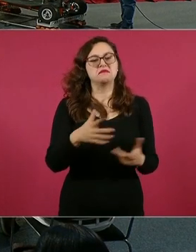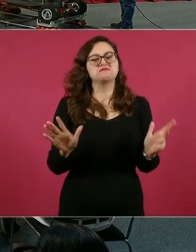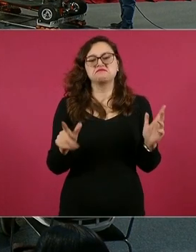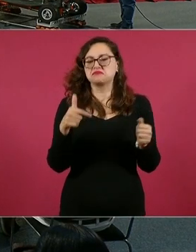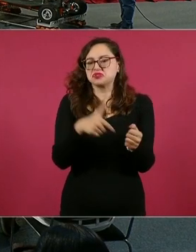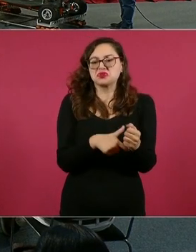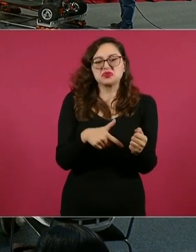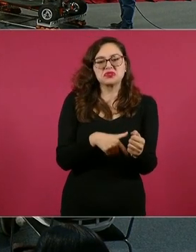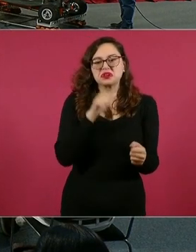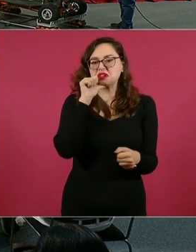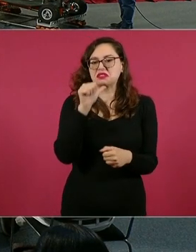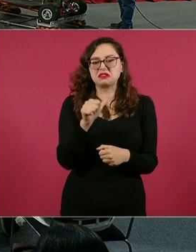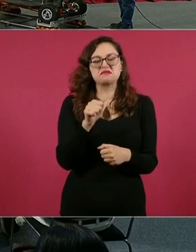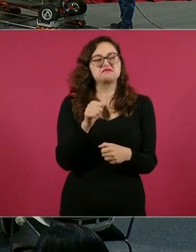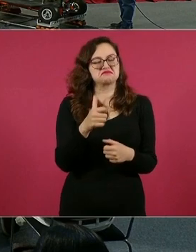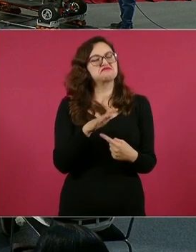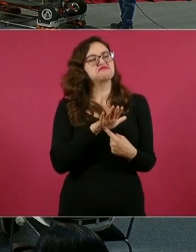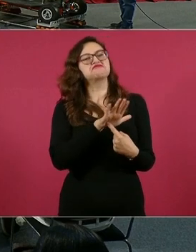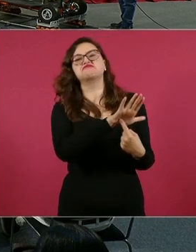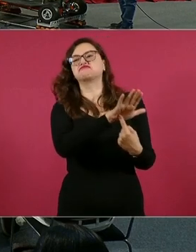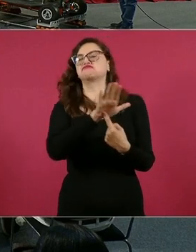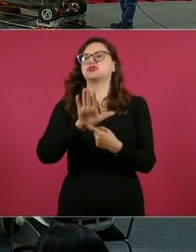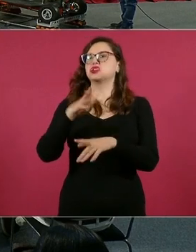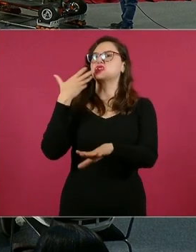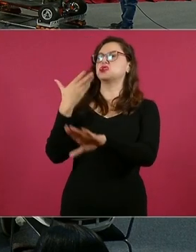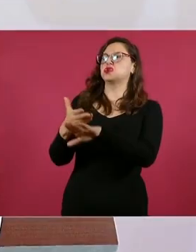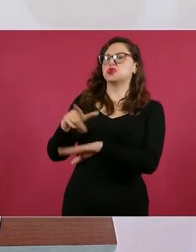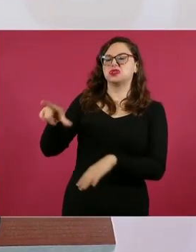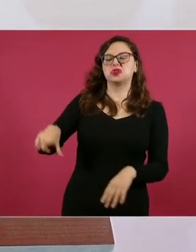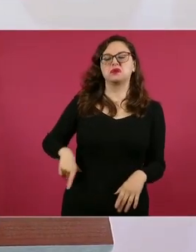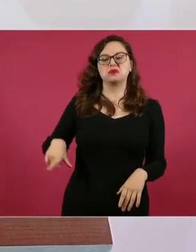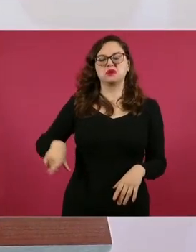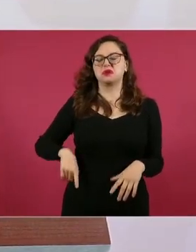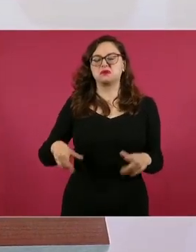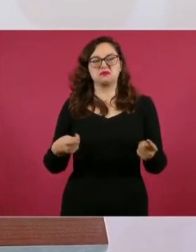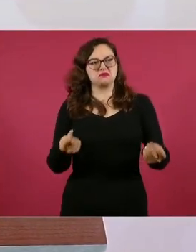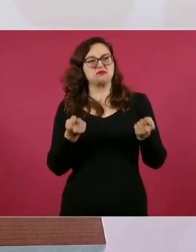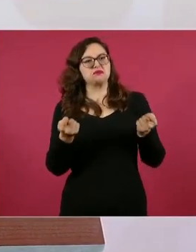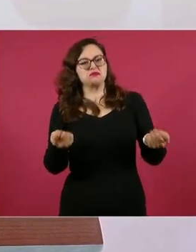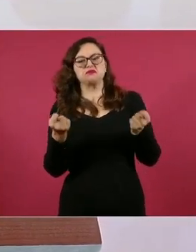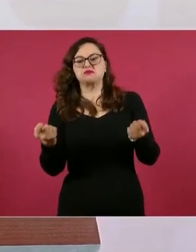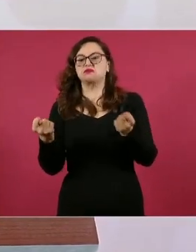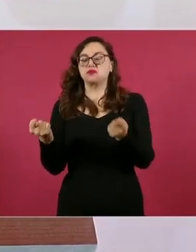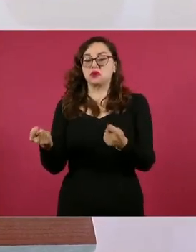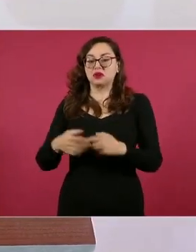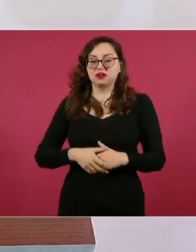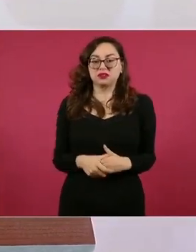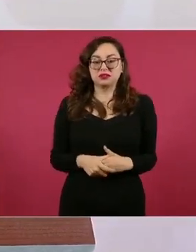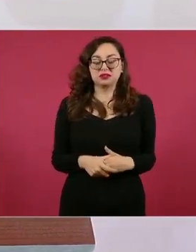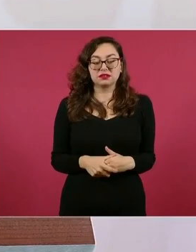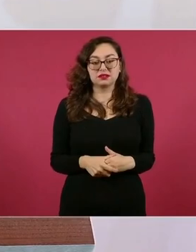manera abierta cínica Y como dice este Pablo tiene todo el